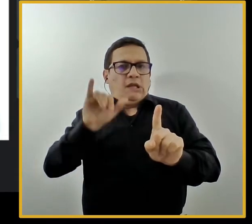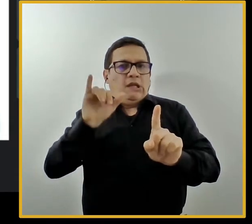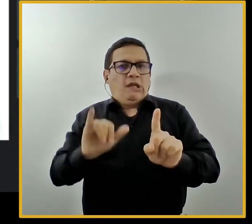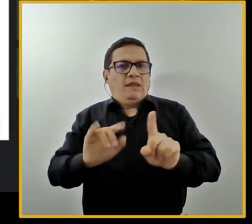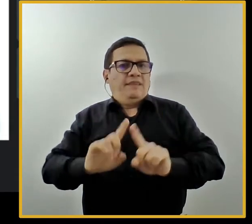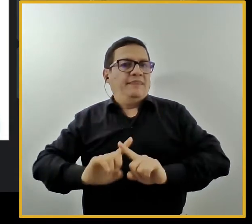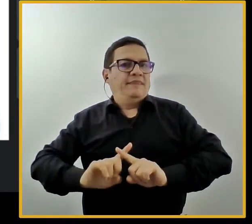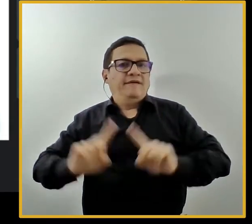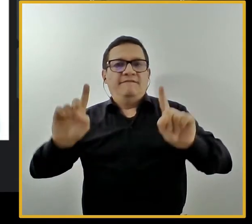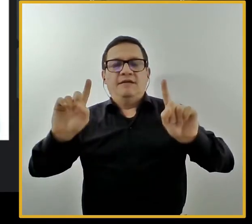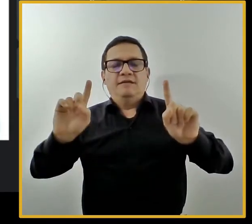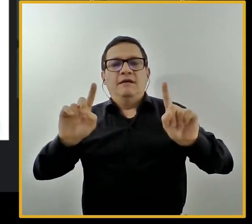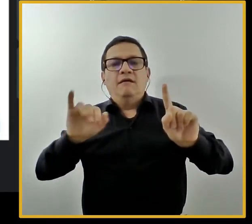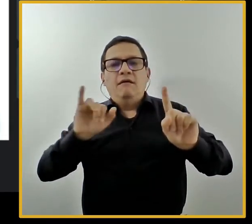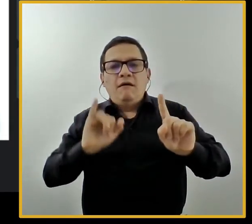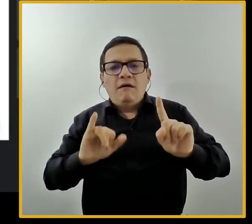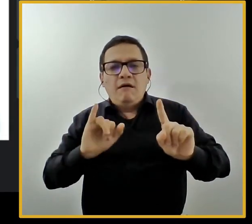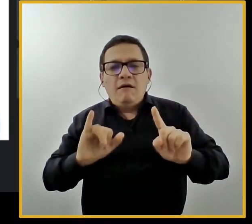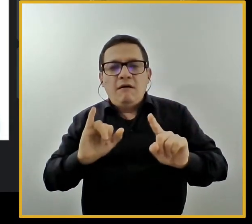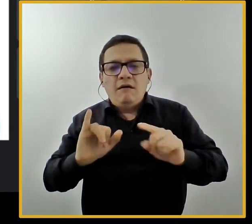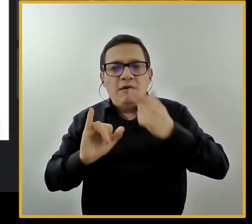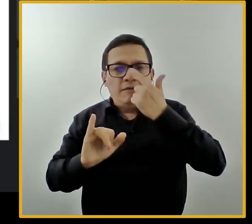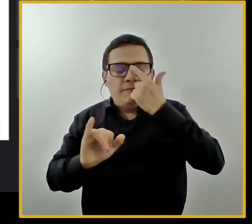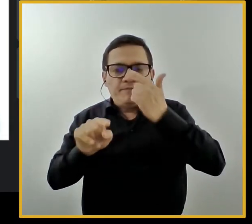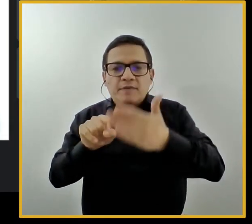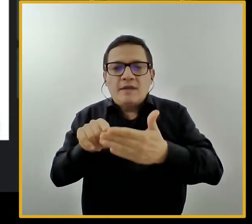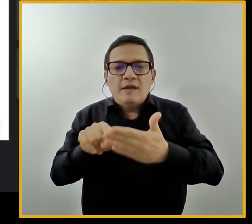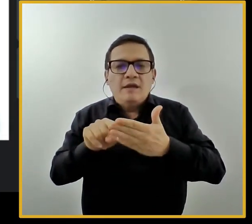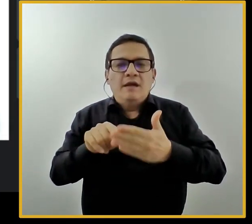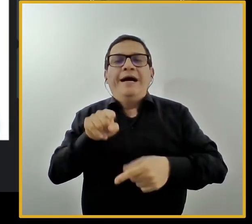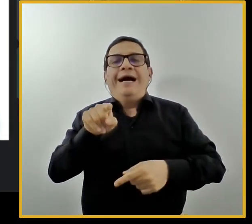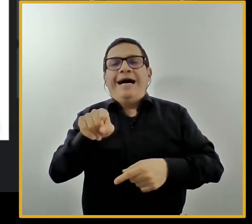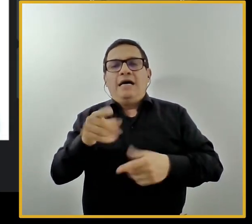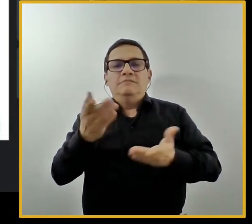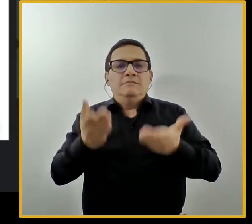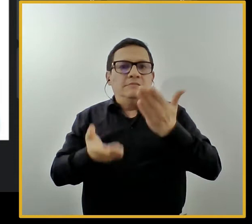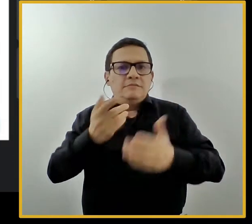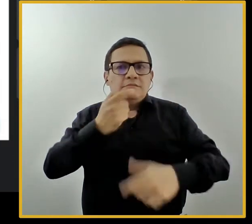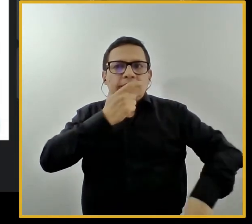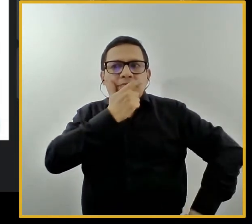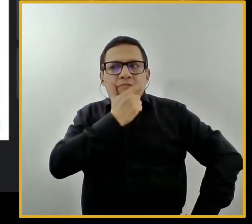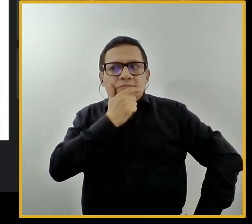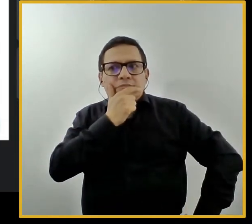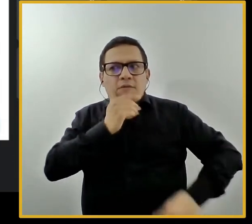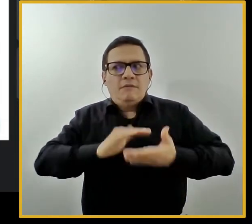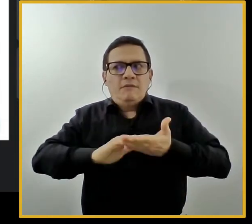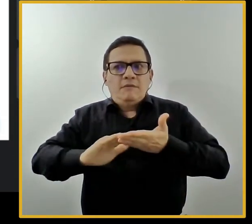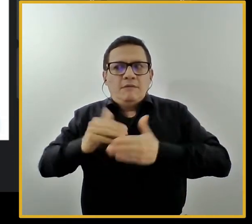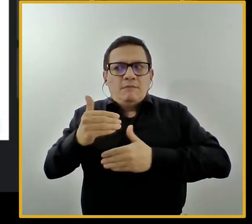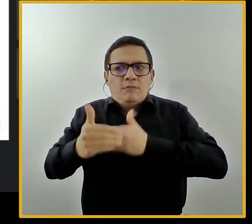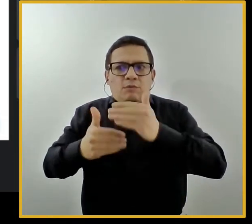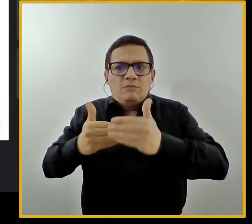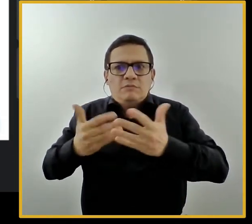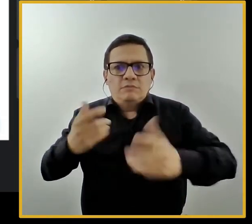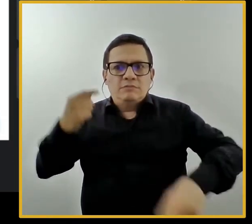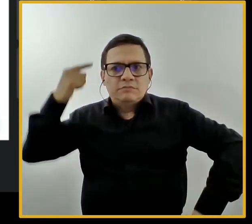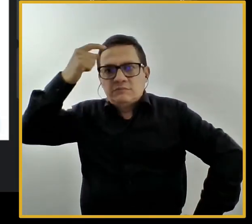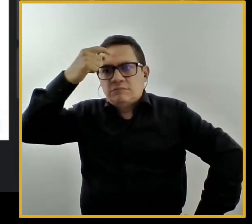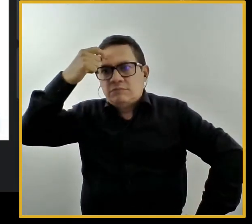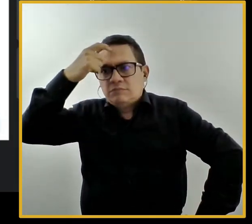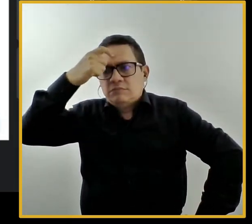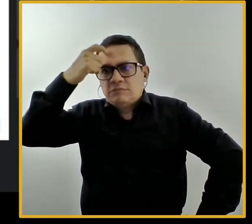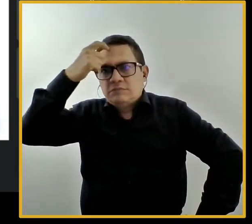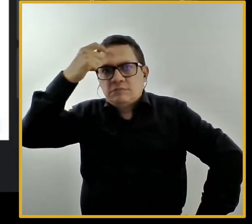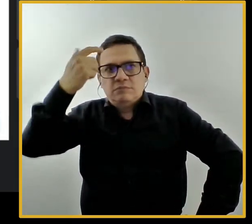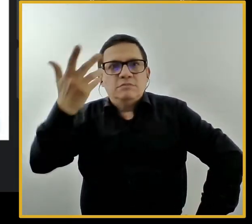diferencial, que es la que estamos teniendo acá, entonces para poder resolverla, pues muchos de ustedes se estarán